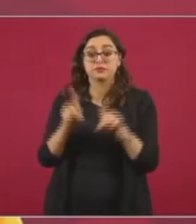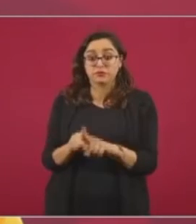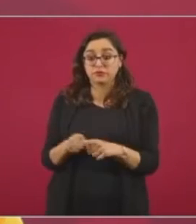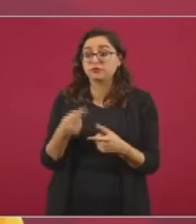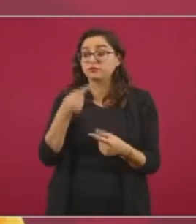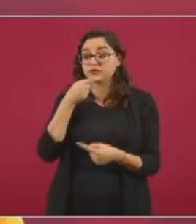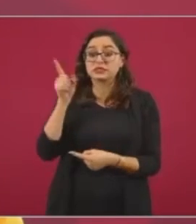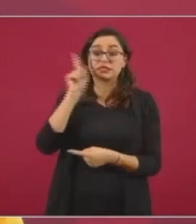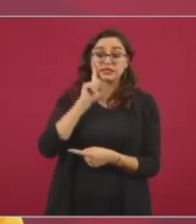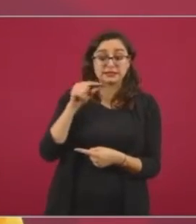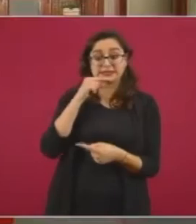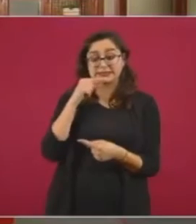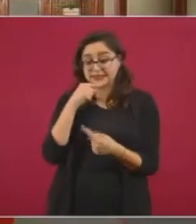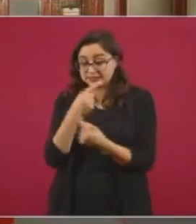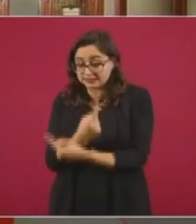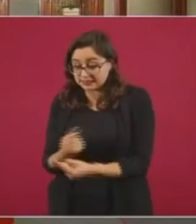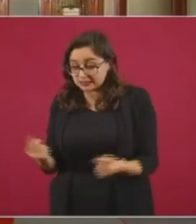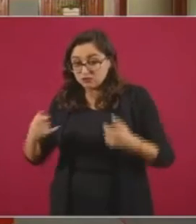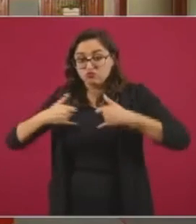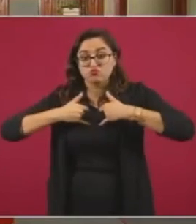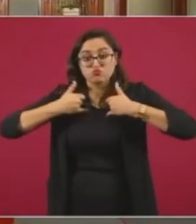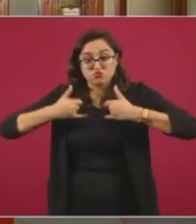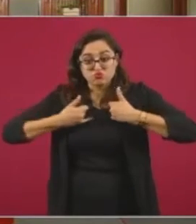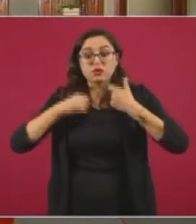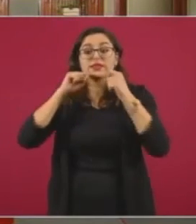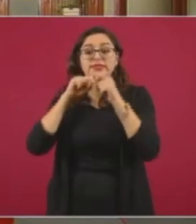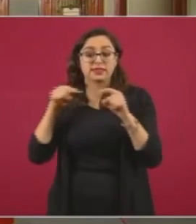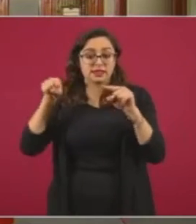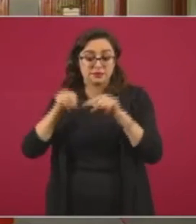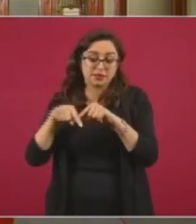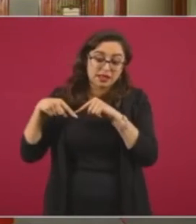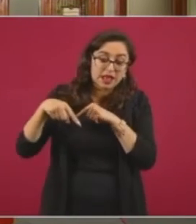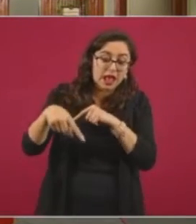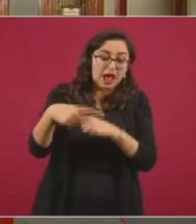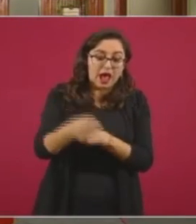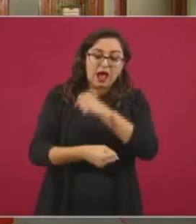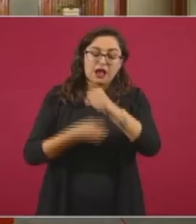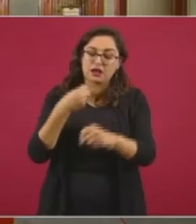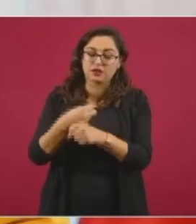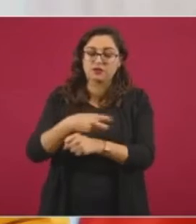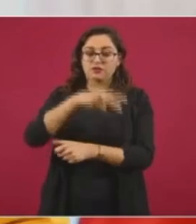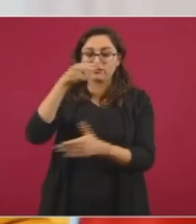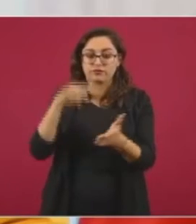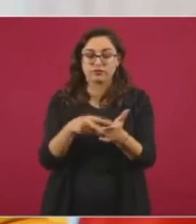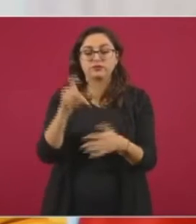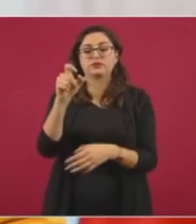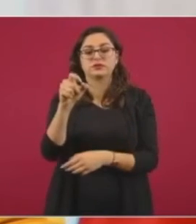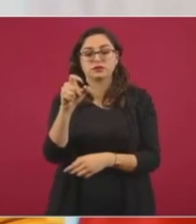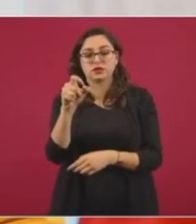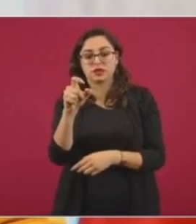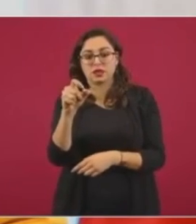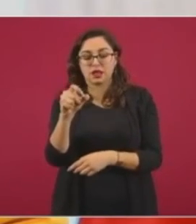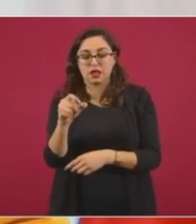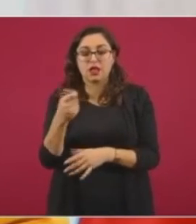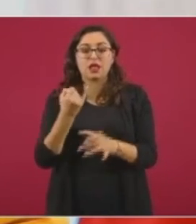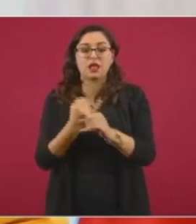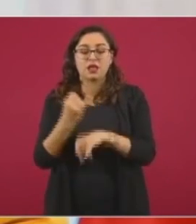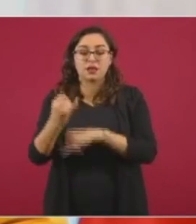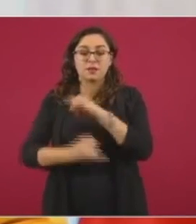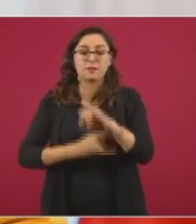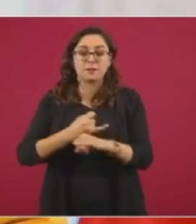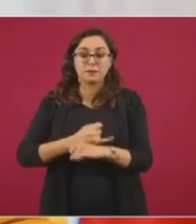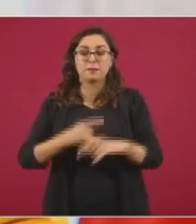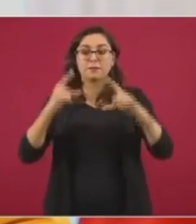niños, niñas y adolescentes. Y en este año 2020, Año Internacional del Personal de Enfermería y